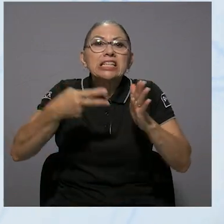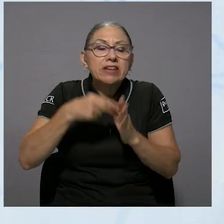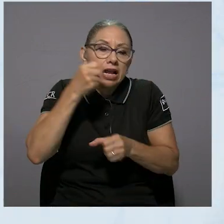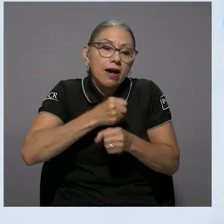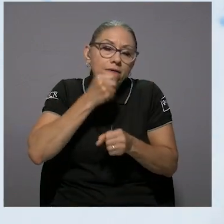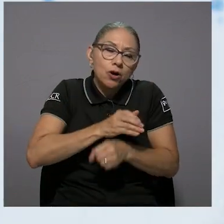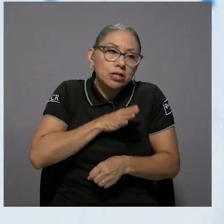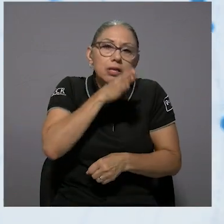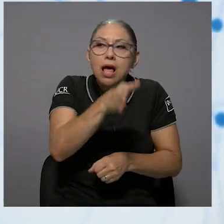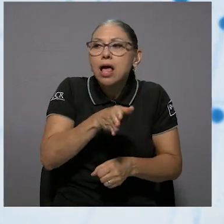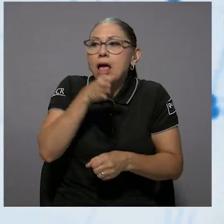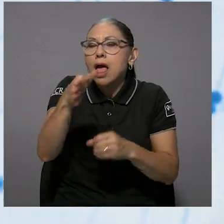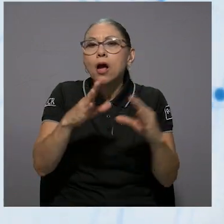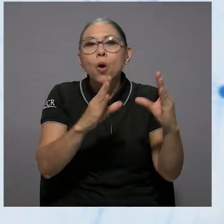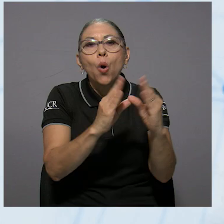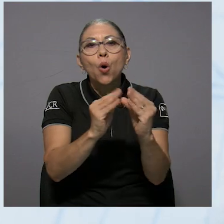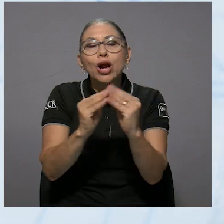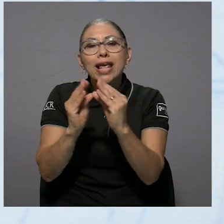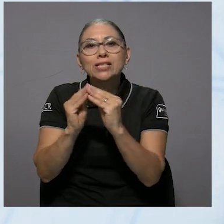ir a congresos,